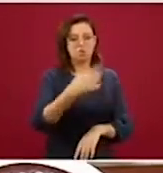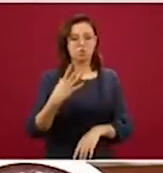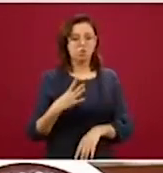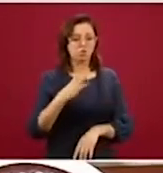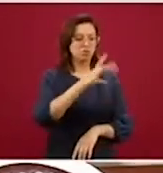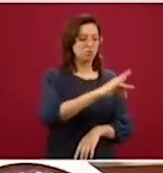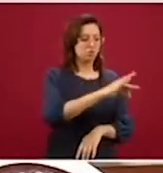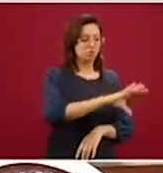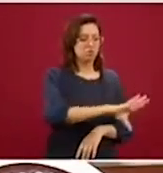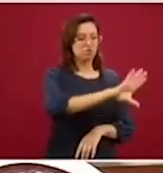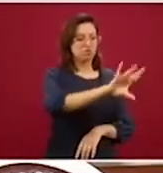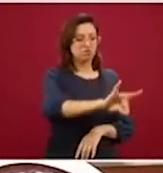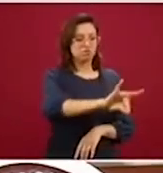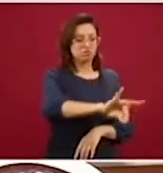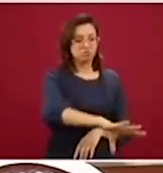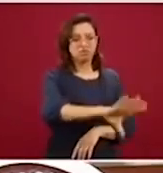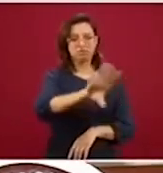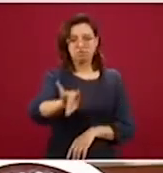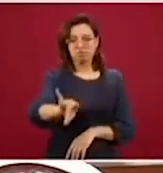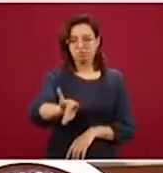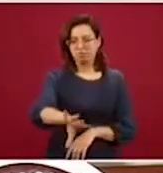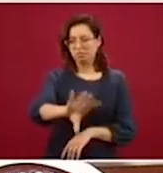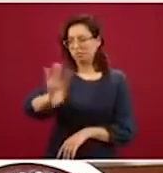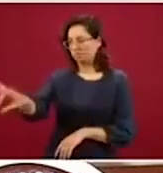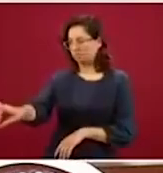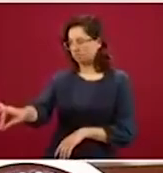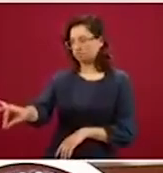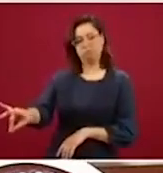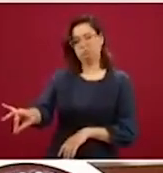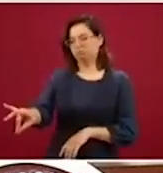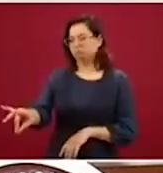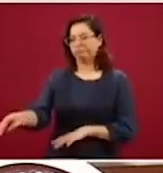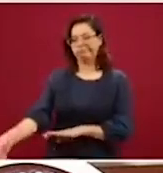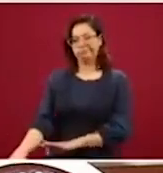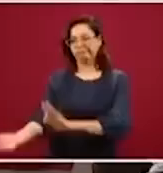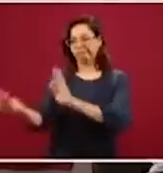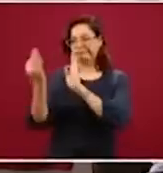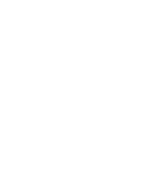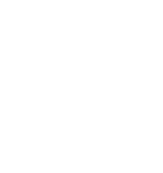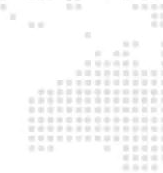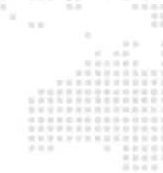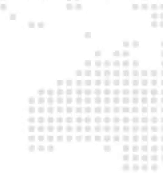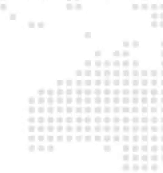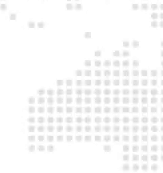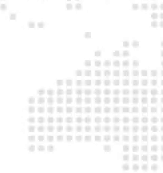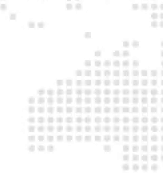microfinancieras ni por ninguno. Vamos de manera directa al micronegocio.